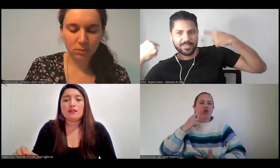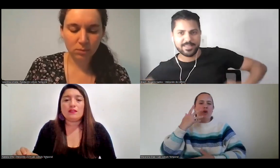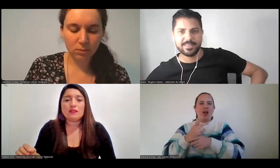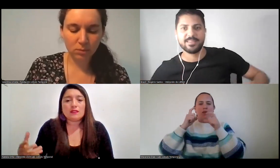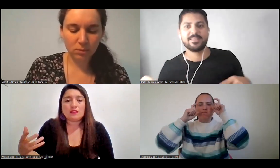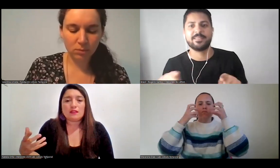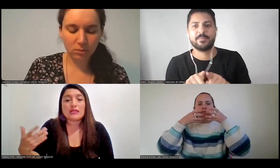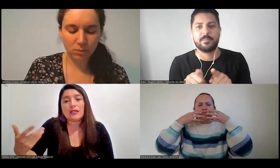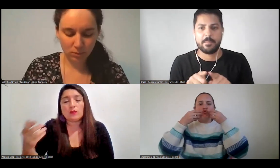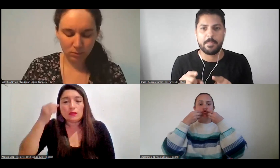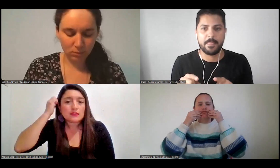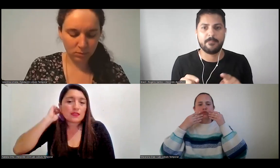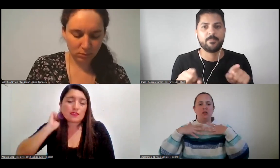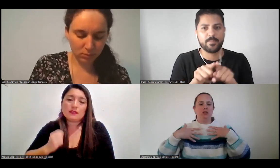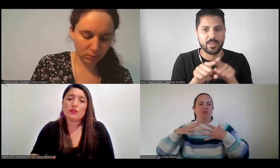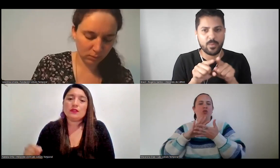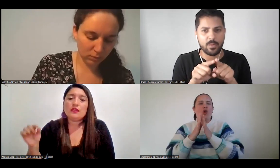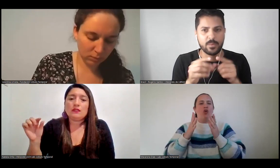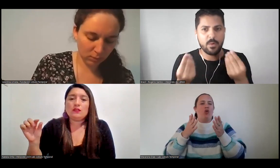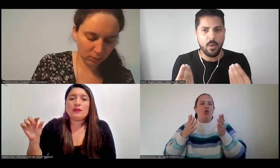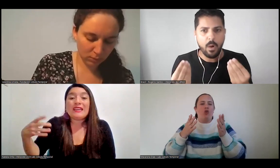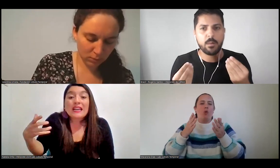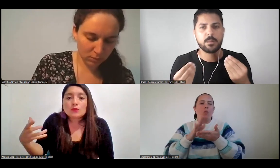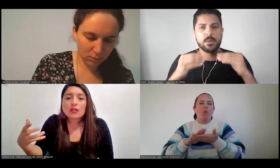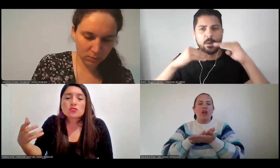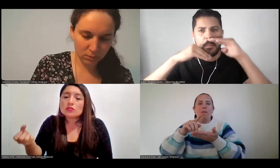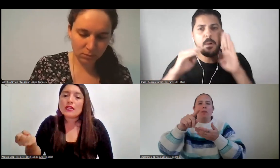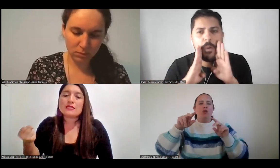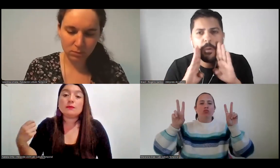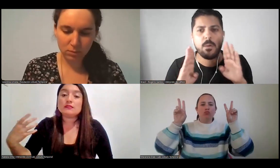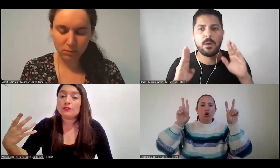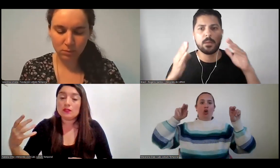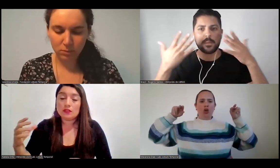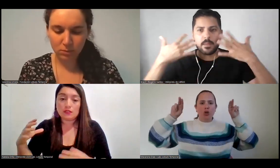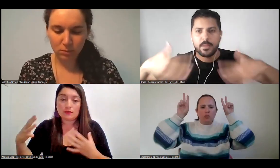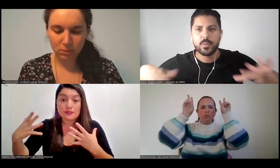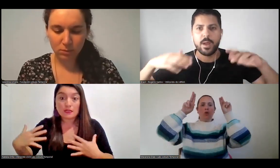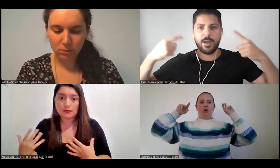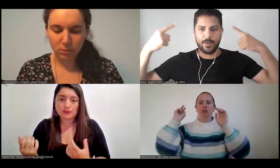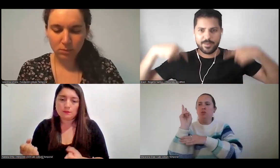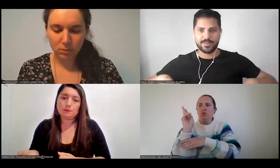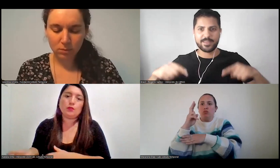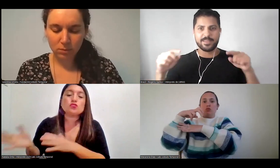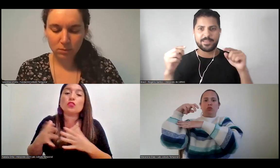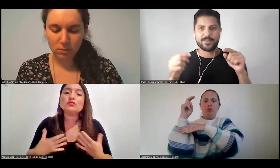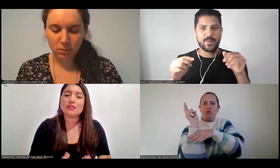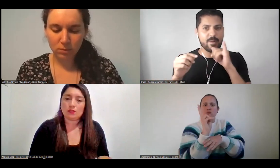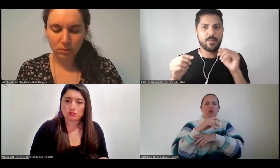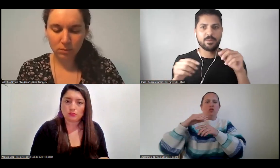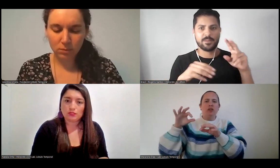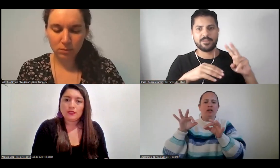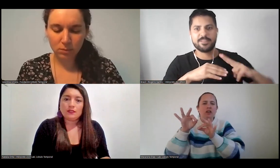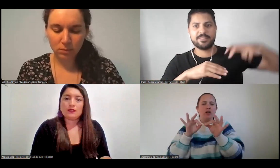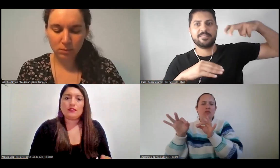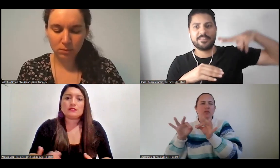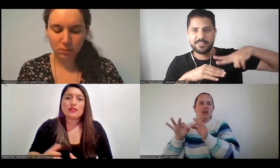poder aclarar esta idea anterior, de manera natural no son tan expresivos físicamente, los sordos sí lo